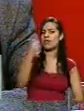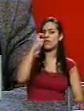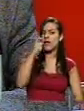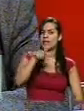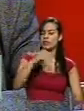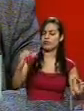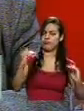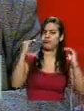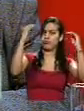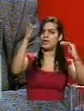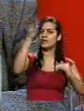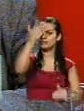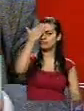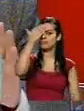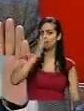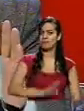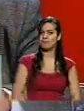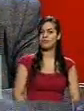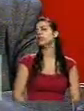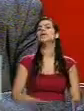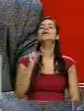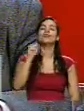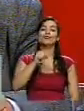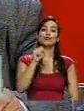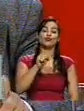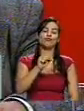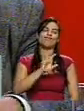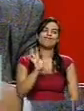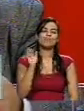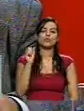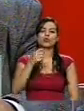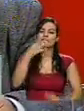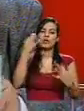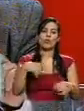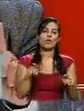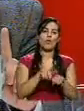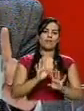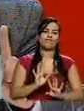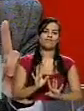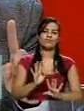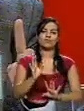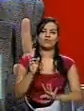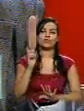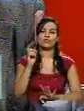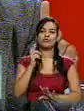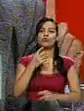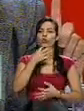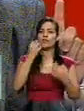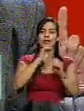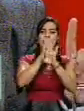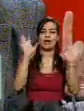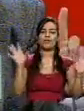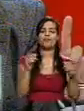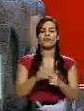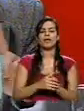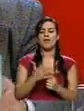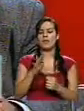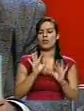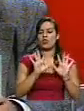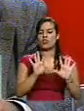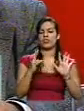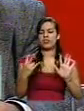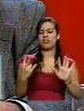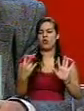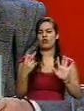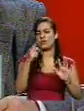seguro. Sobre todo, bueno, no es para arrimarle la brasa a la sardina, sobre todo desde hace 10, 11, 12